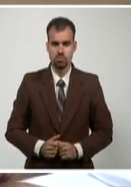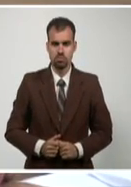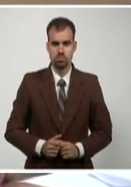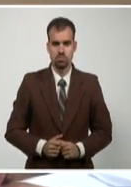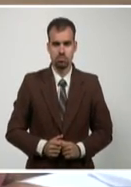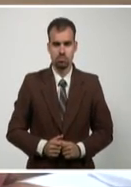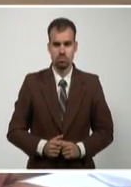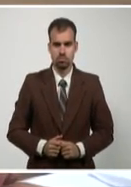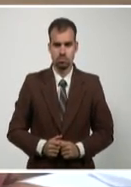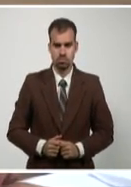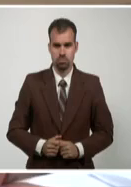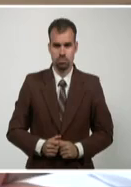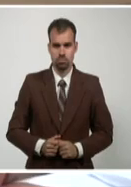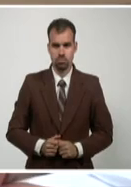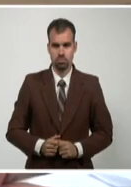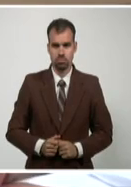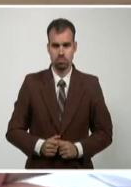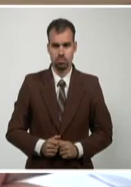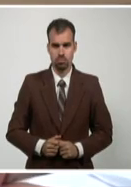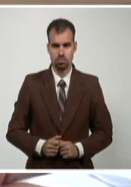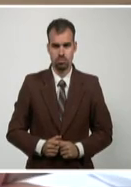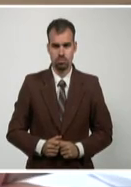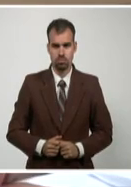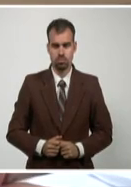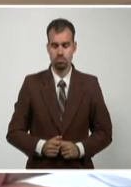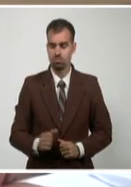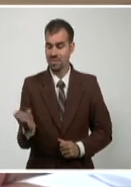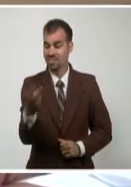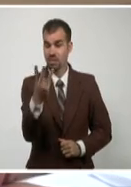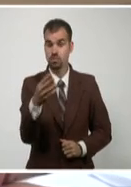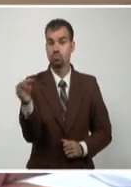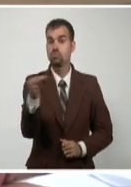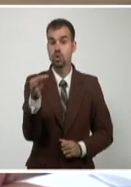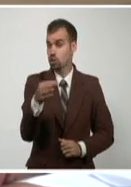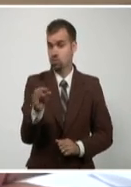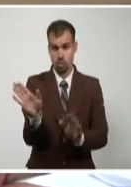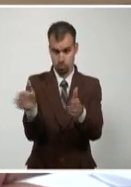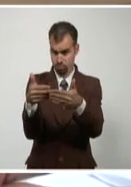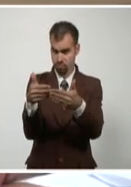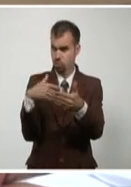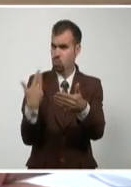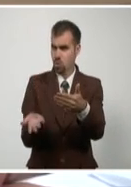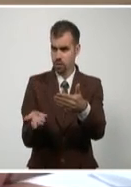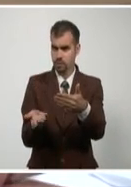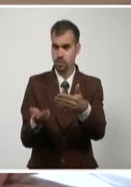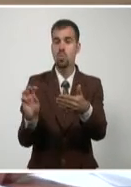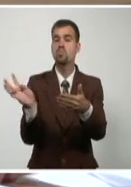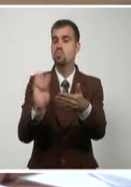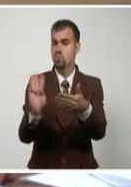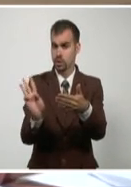fase de la etapa de recuperación y mantener 3 municipios en la etapa de transmisión autóctona: Guine,